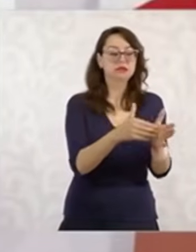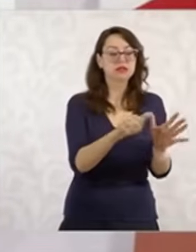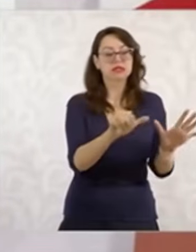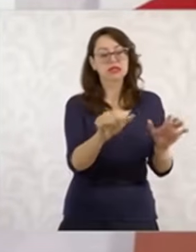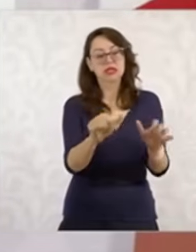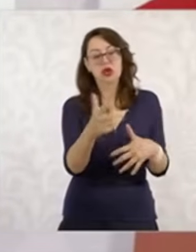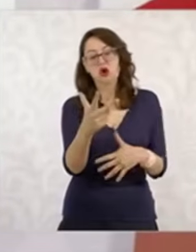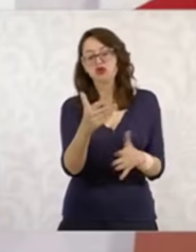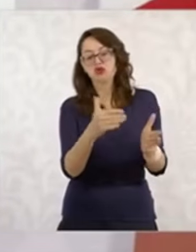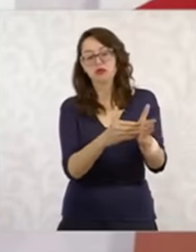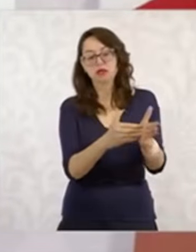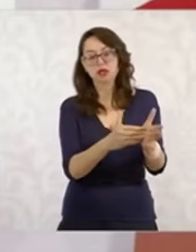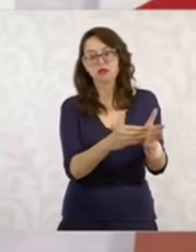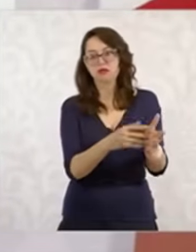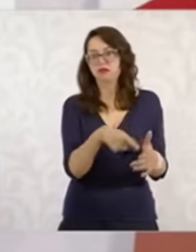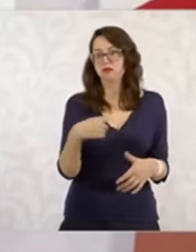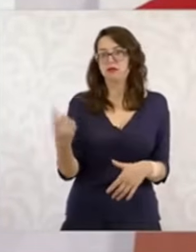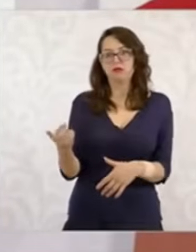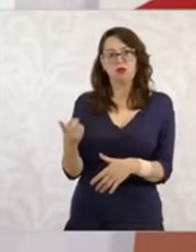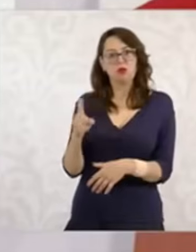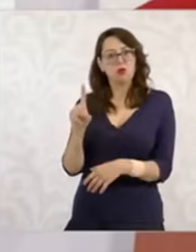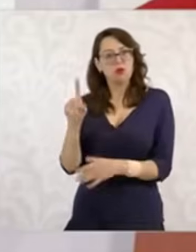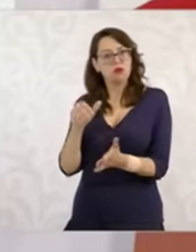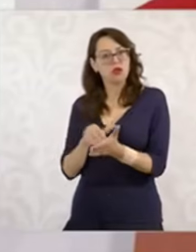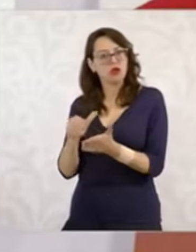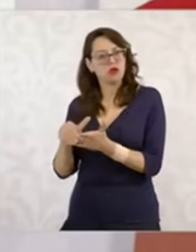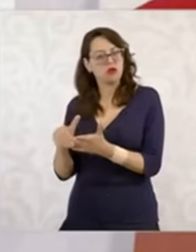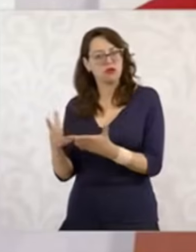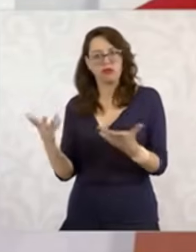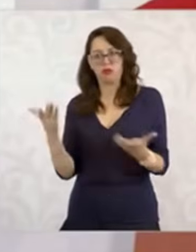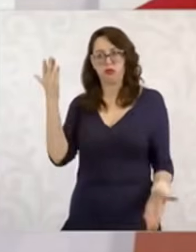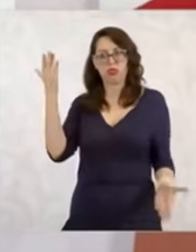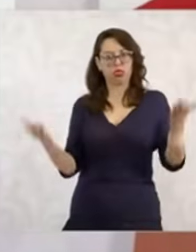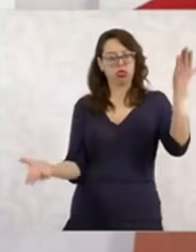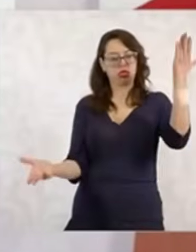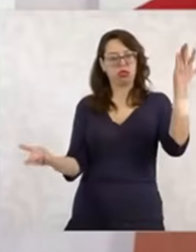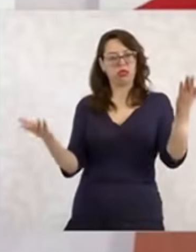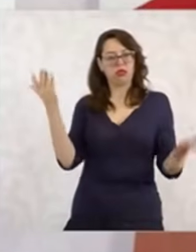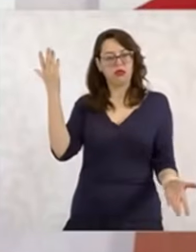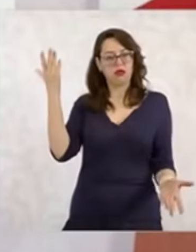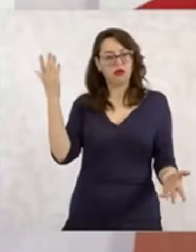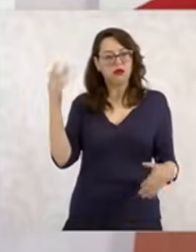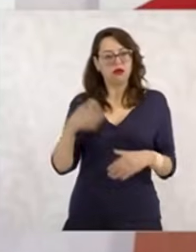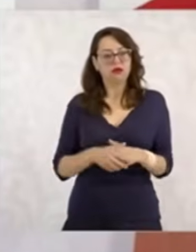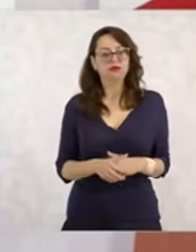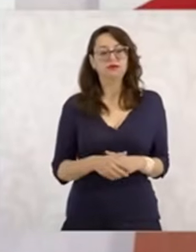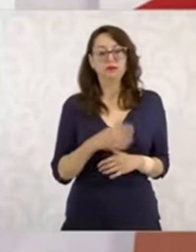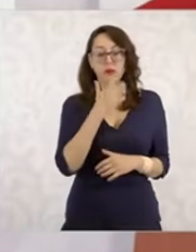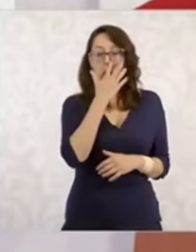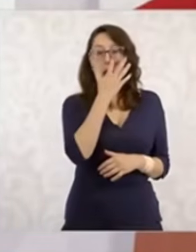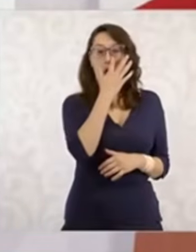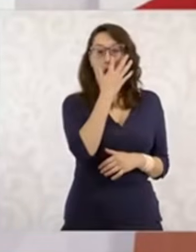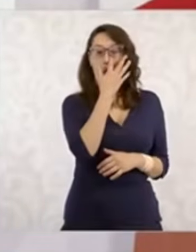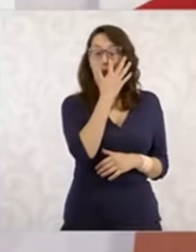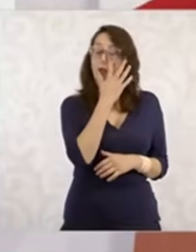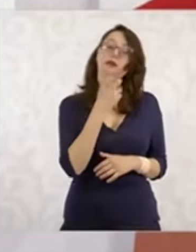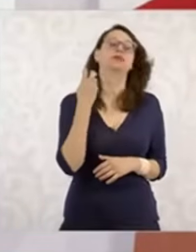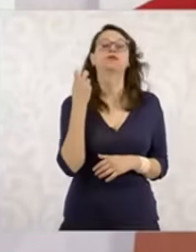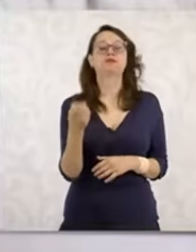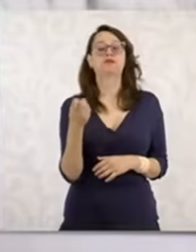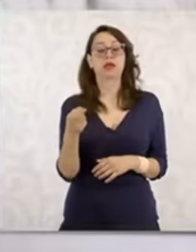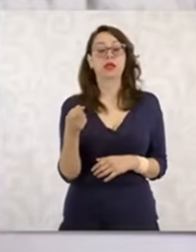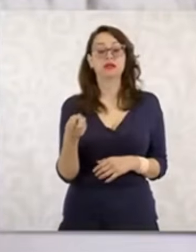y 8,400. En promedio, esta es la paraestatal que en el proceso de